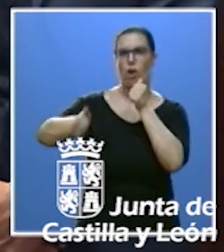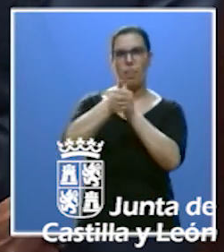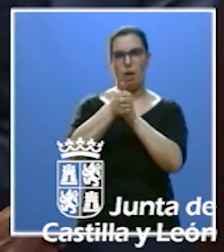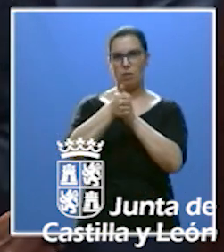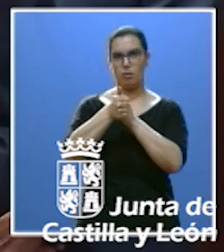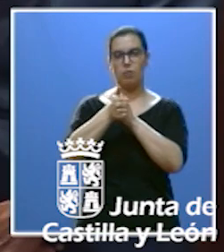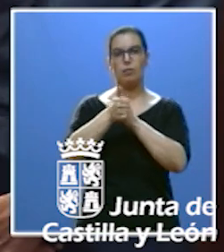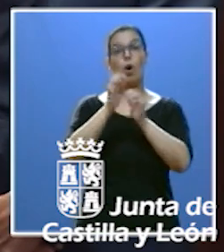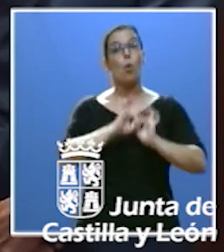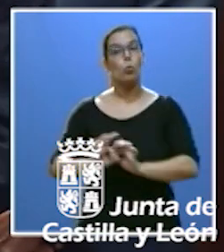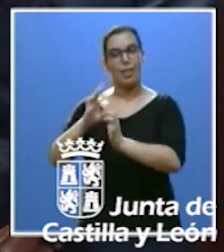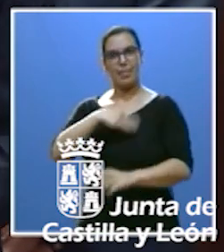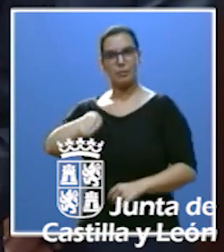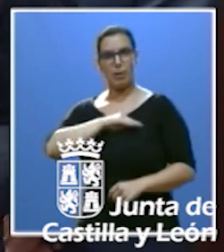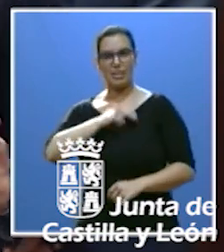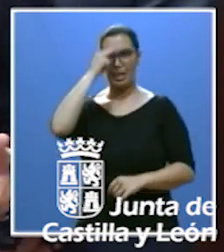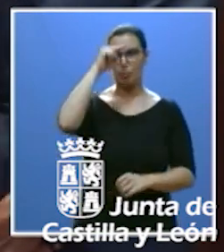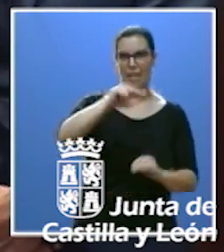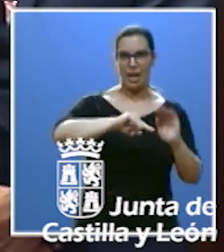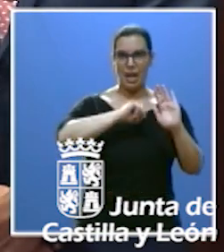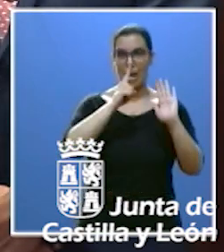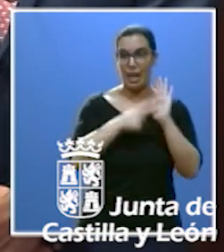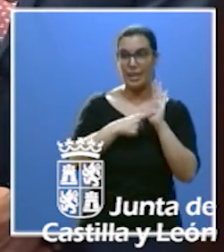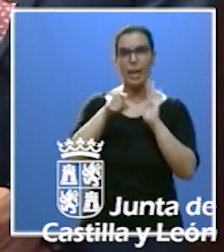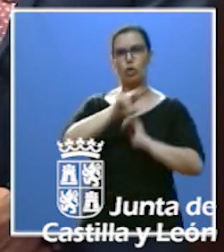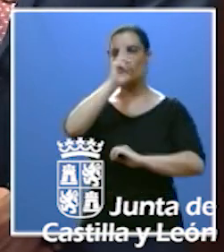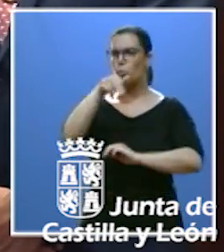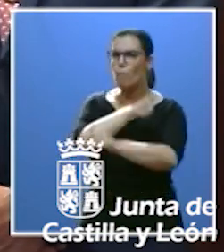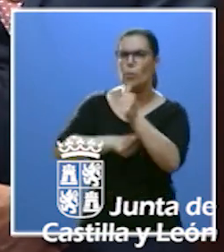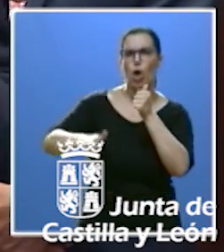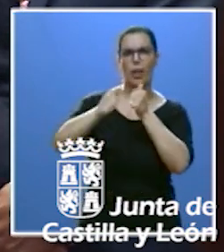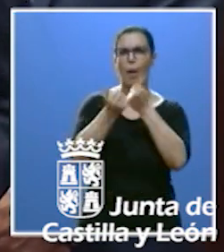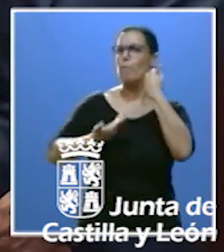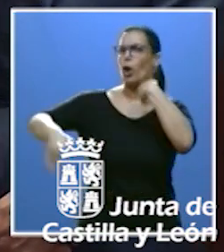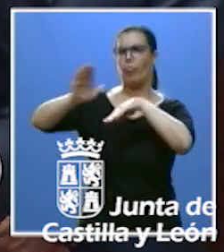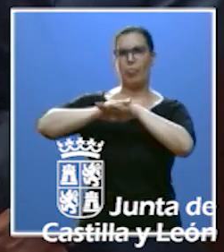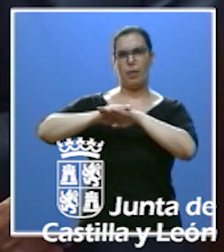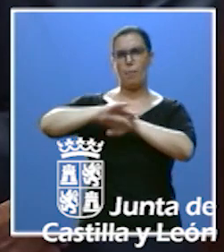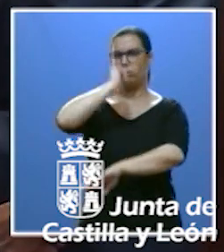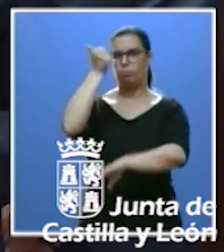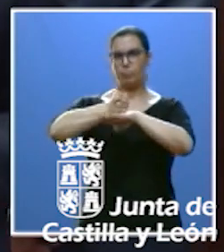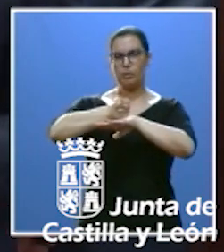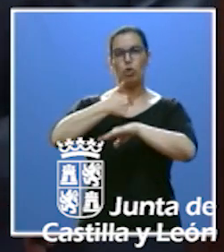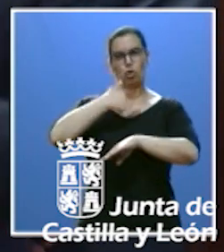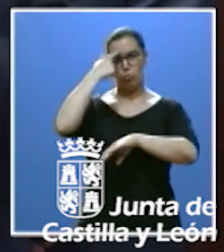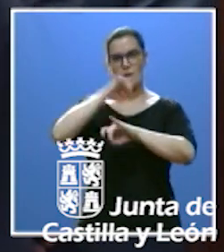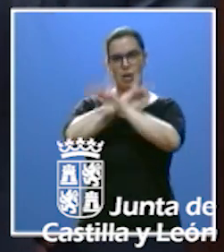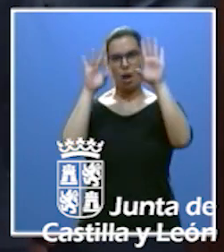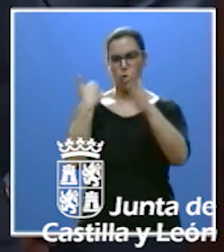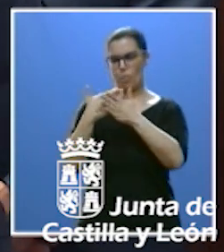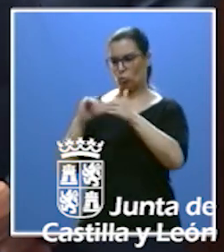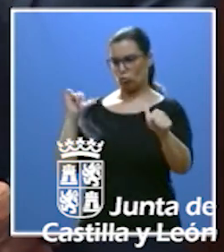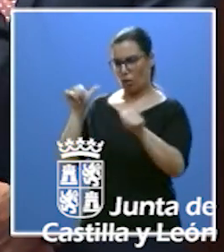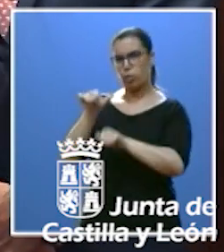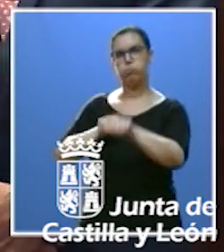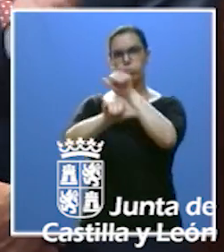unidad de España, el respeto a la legalidad, están por encima de todo. Yo lo tengo claro, lo he demostrado y lo voy a seguir demostrando y